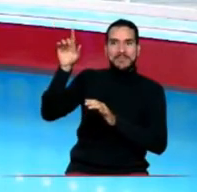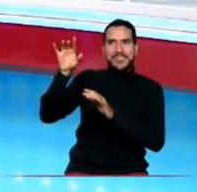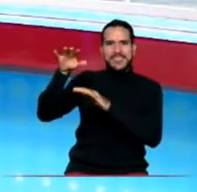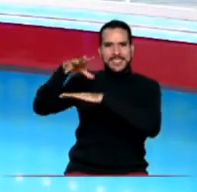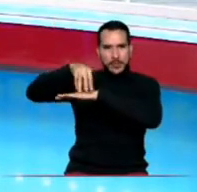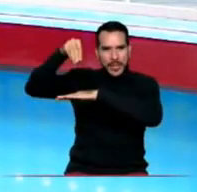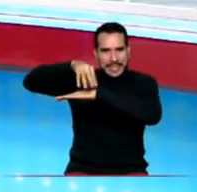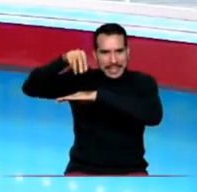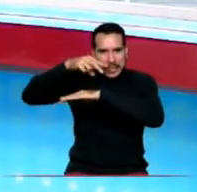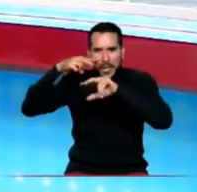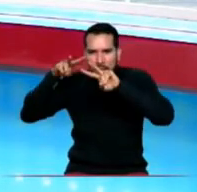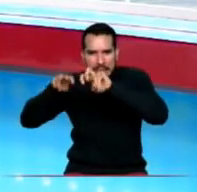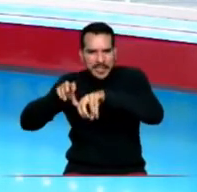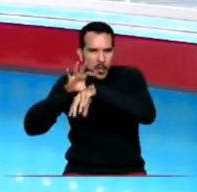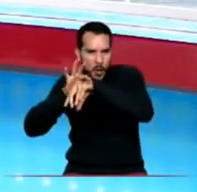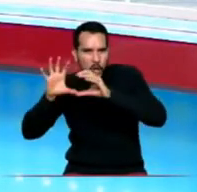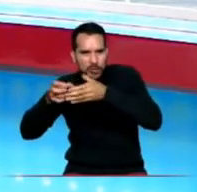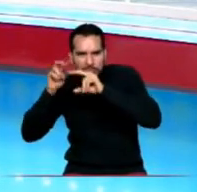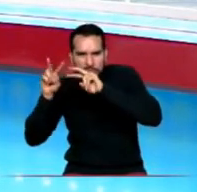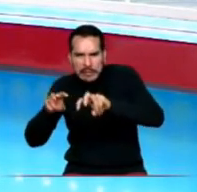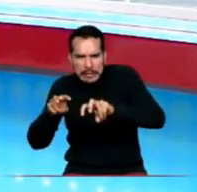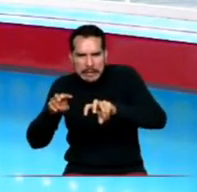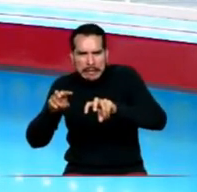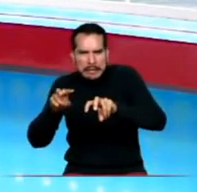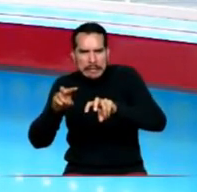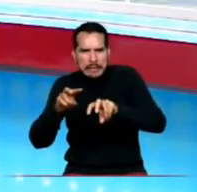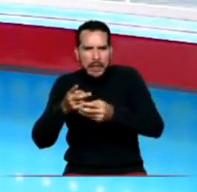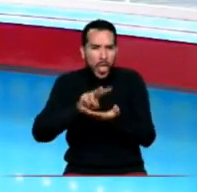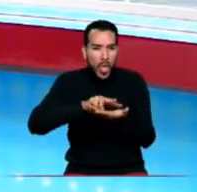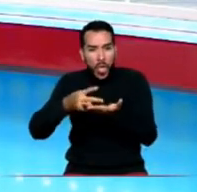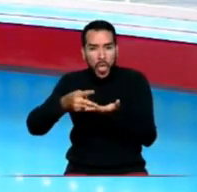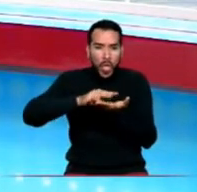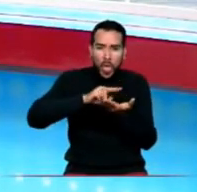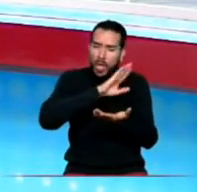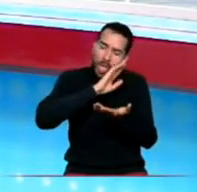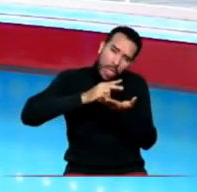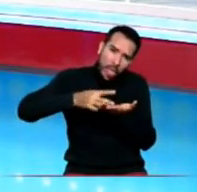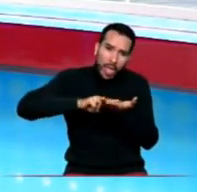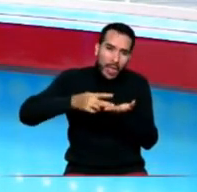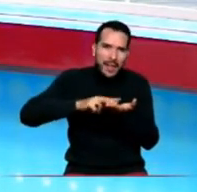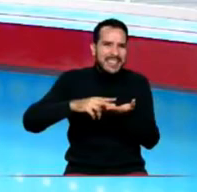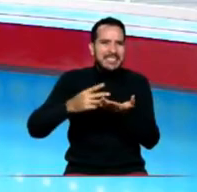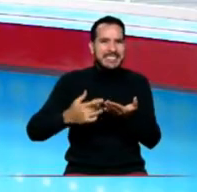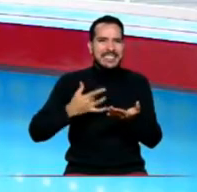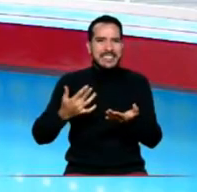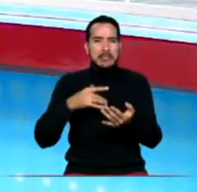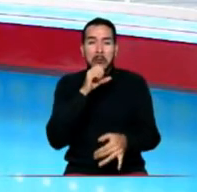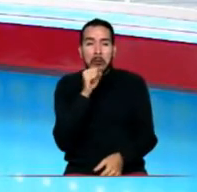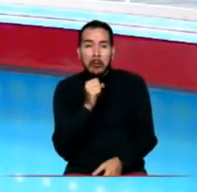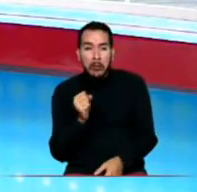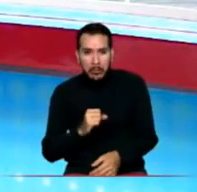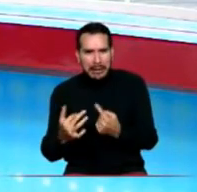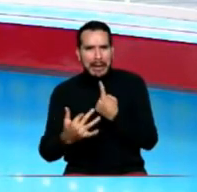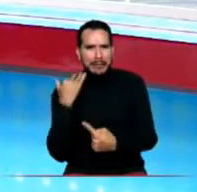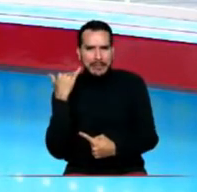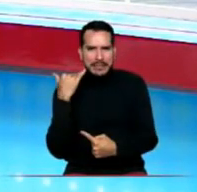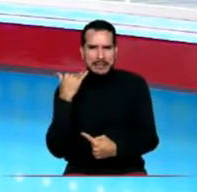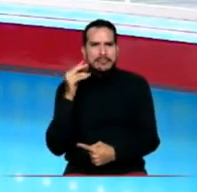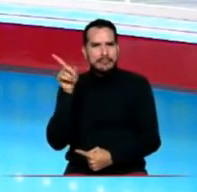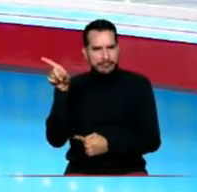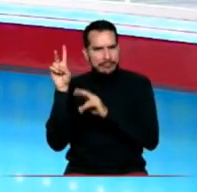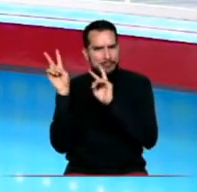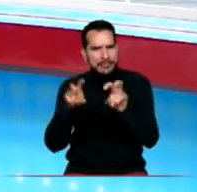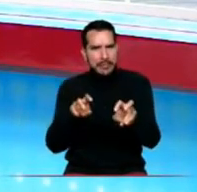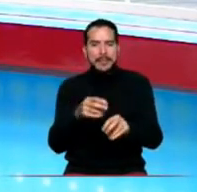podría hacerlo sentir hasta 4 años mayor. Voy a dormir bien, entonces ahora mejor. Los trastornos de sueño afectan, escuchen bien,